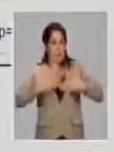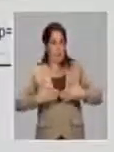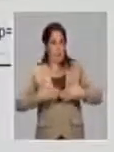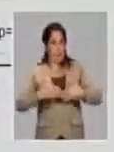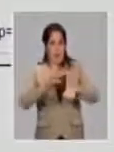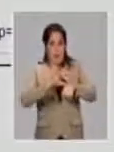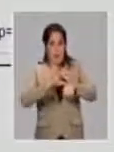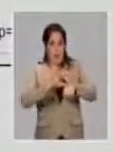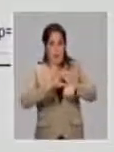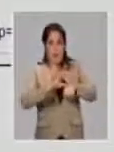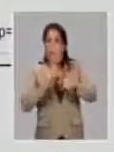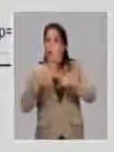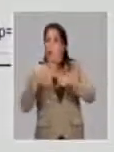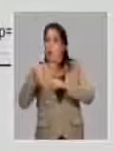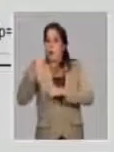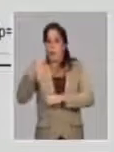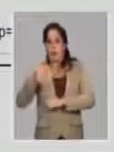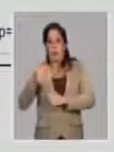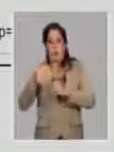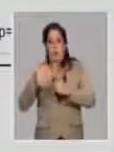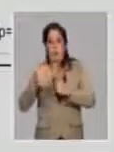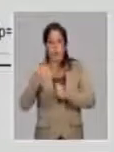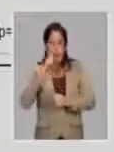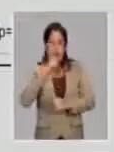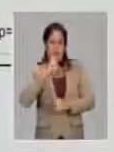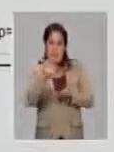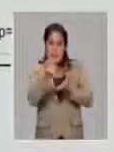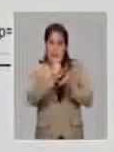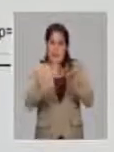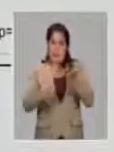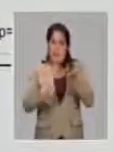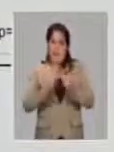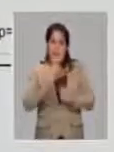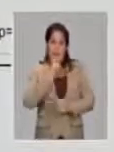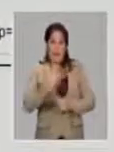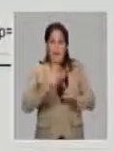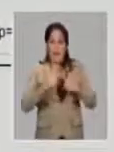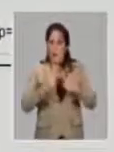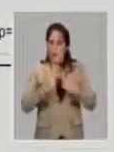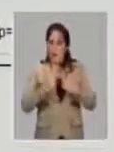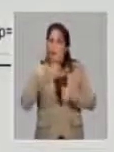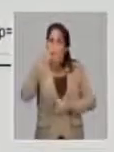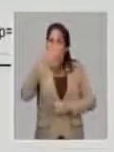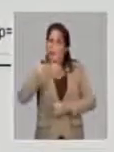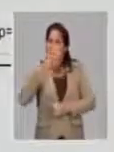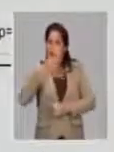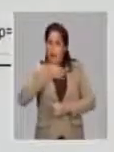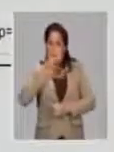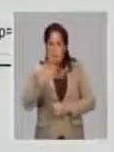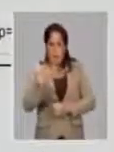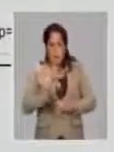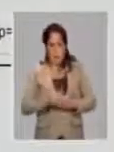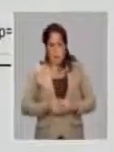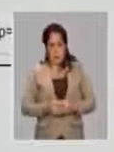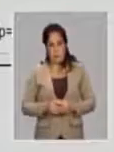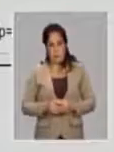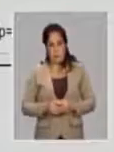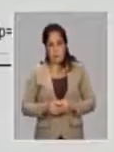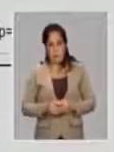inmunogenicidad. Solamente quizá es un poco difícil describir en detalle, pero como ya también se